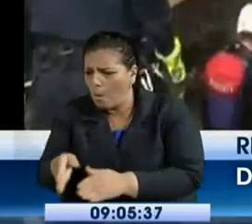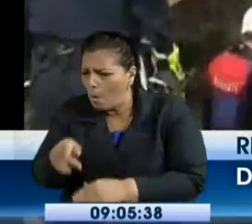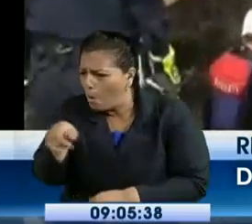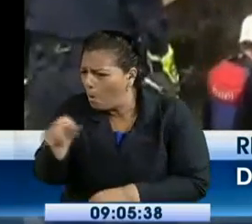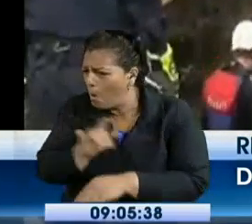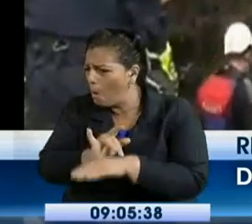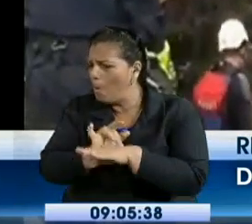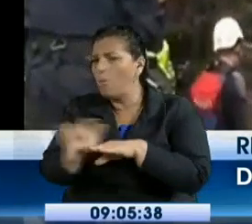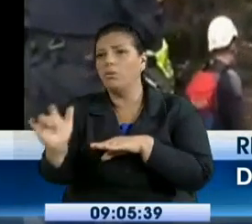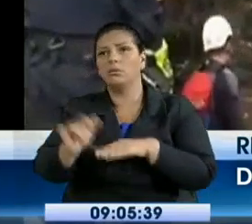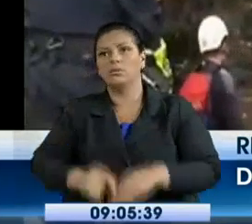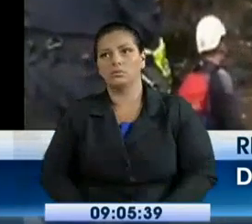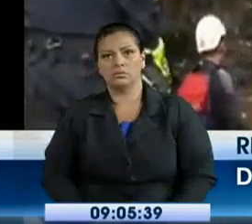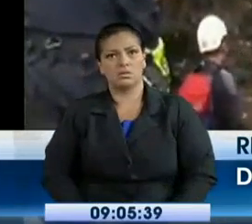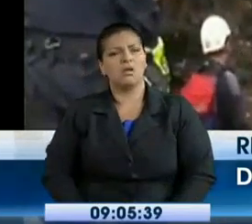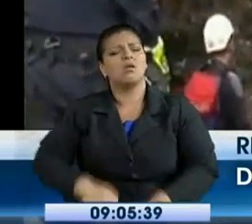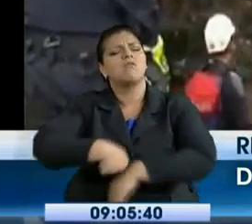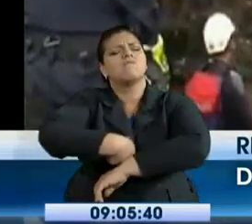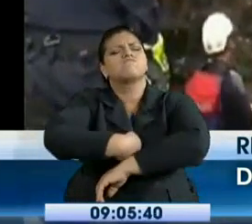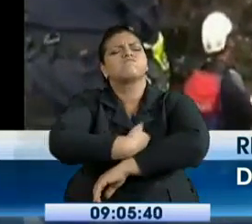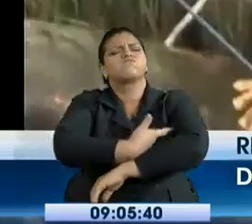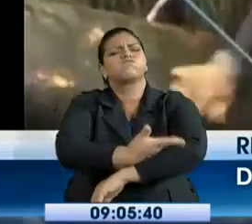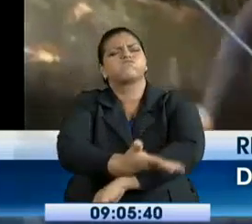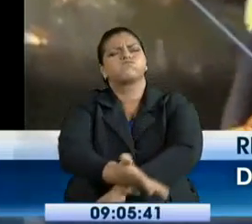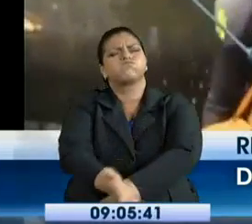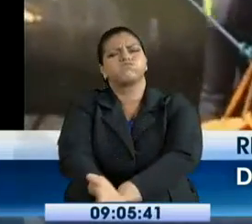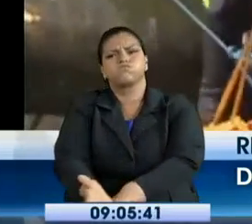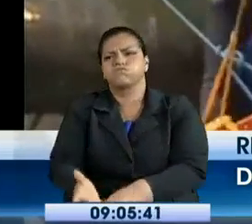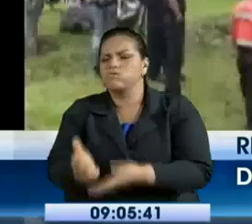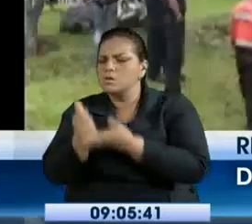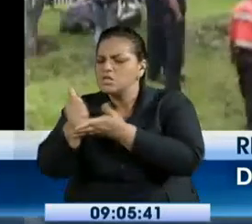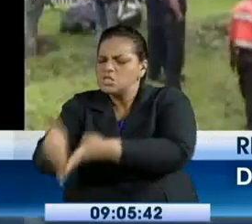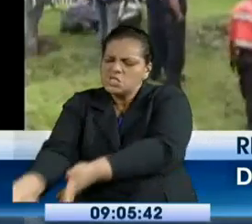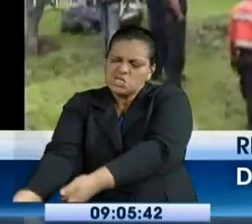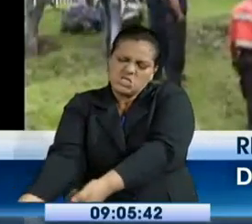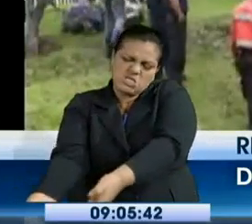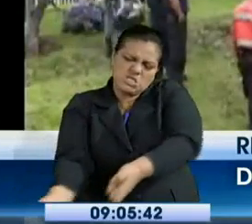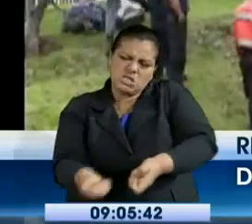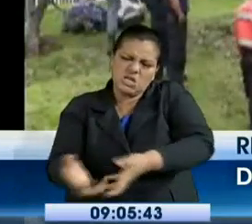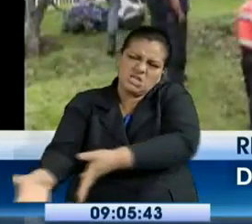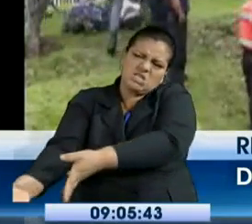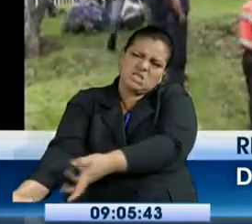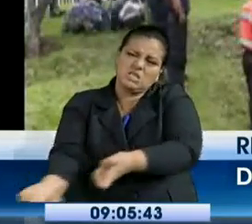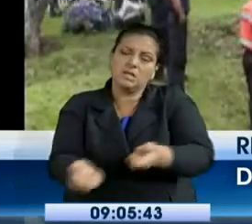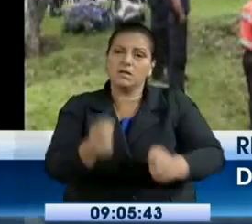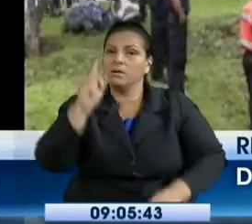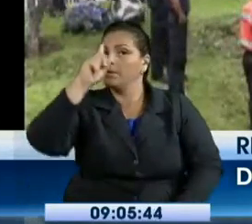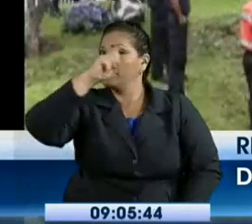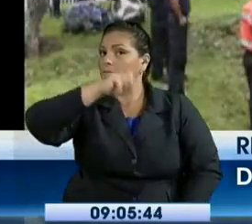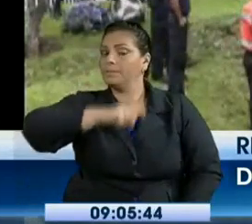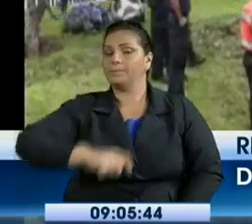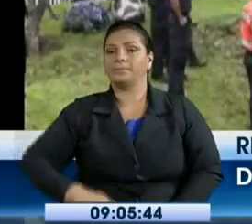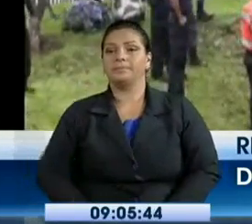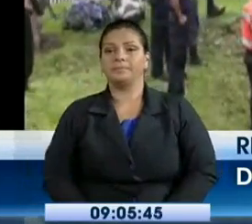socorro rescatar el cuerpo de la corriente. Informó desde la ciudad de Cuenca, Francisco Ramírez.